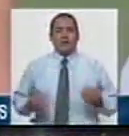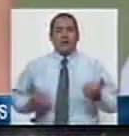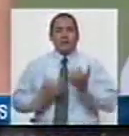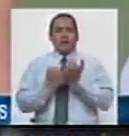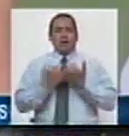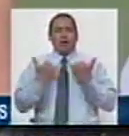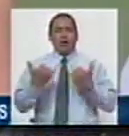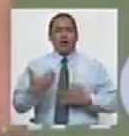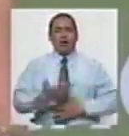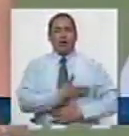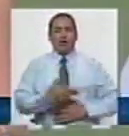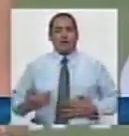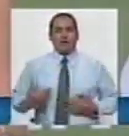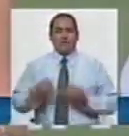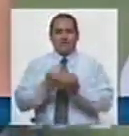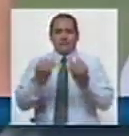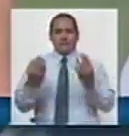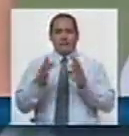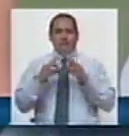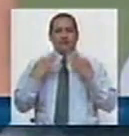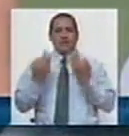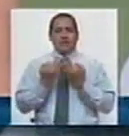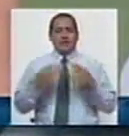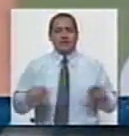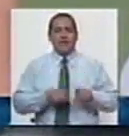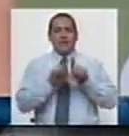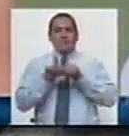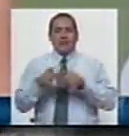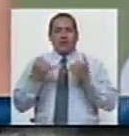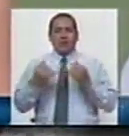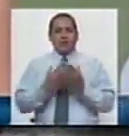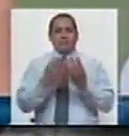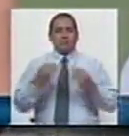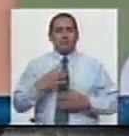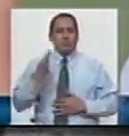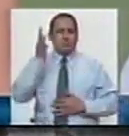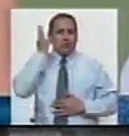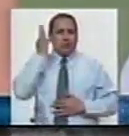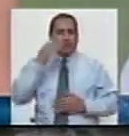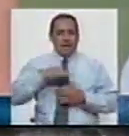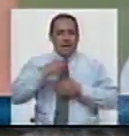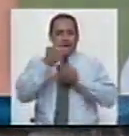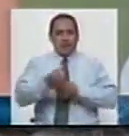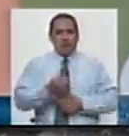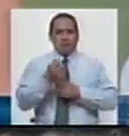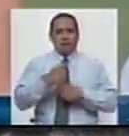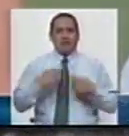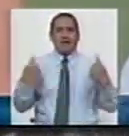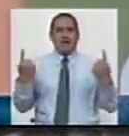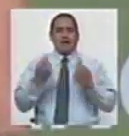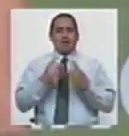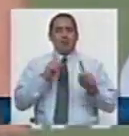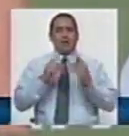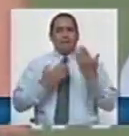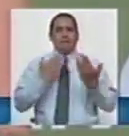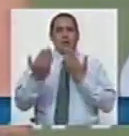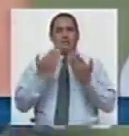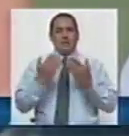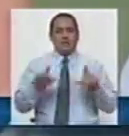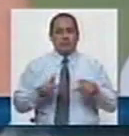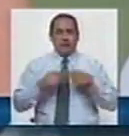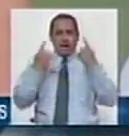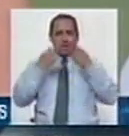desde los gobiernos a las familias y sobre todo a las mujeres agricultoras es una forma concreta